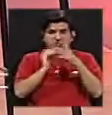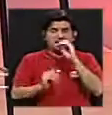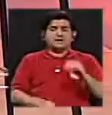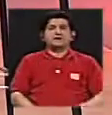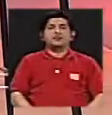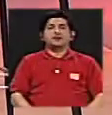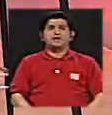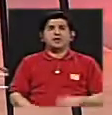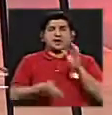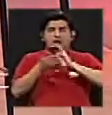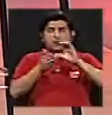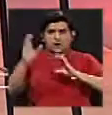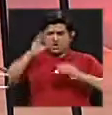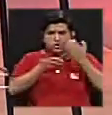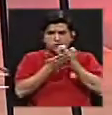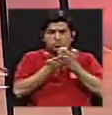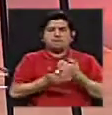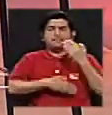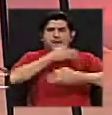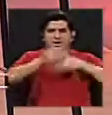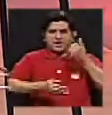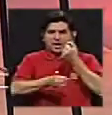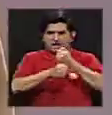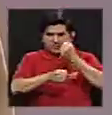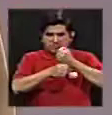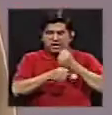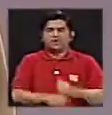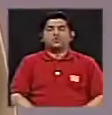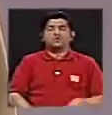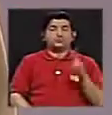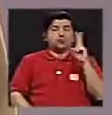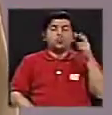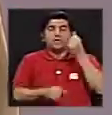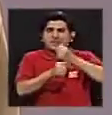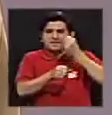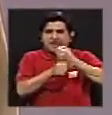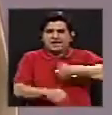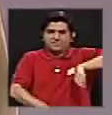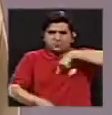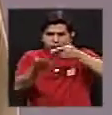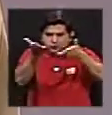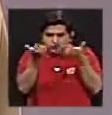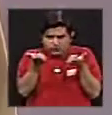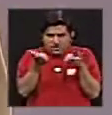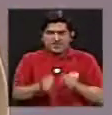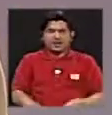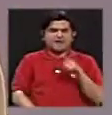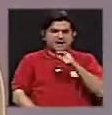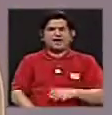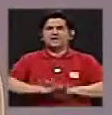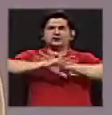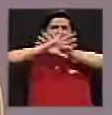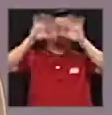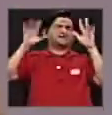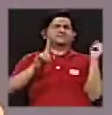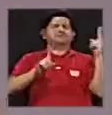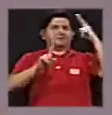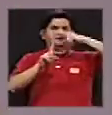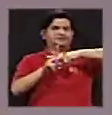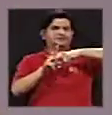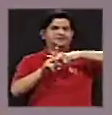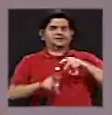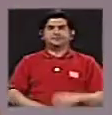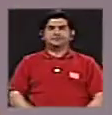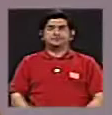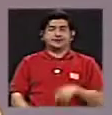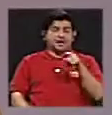establecer protocolos de trabajo. Esta unidad ejecutora, entonces queremos que sea muy transparente la ejecución. ¿Qué